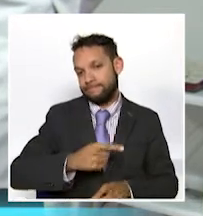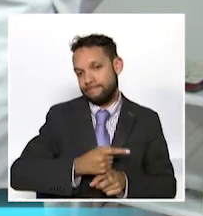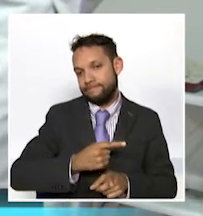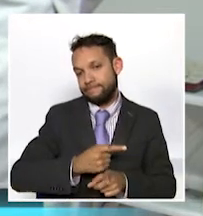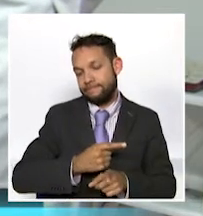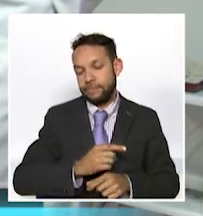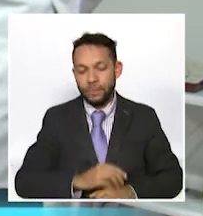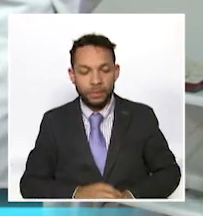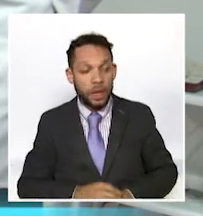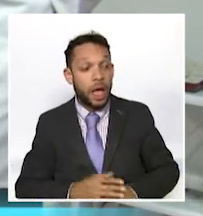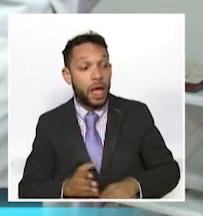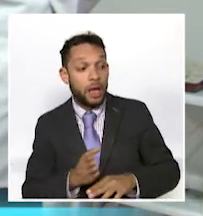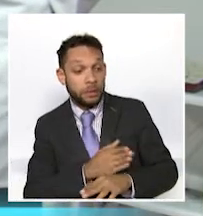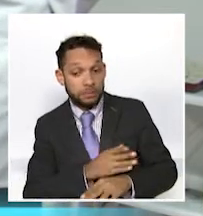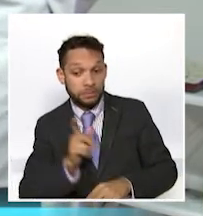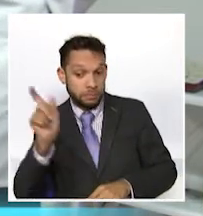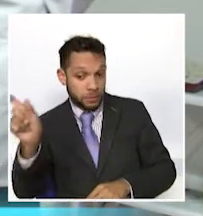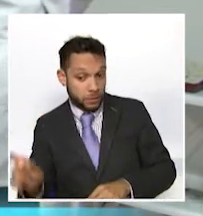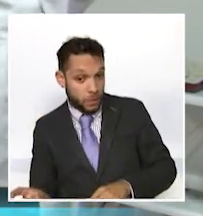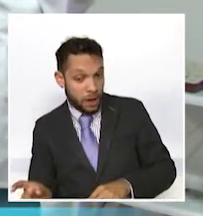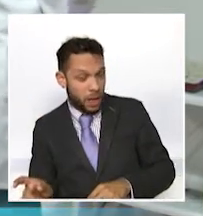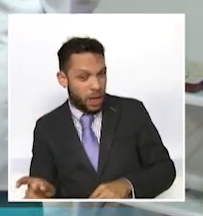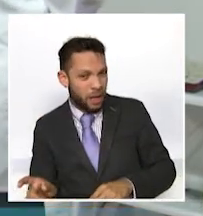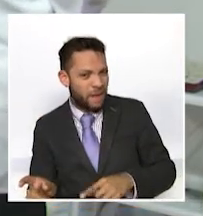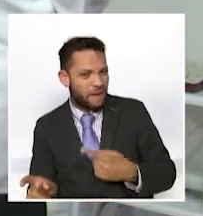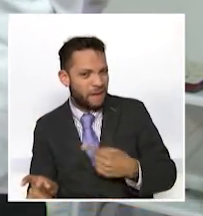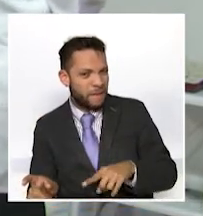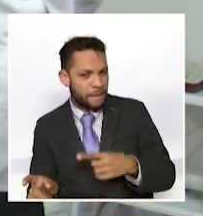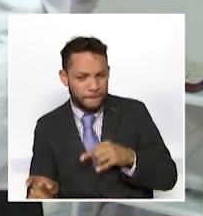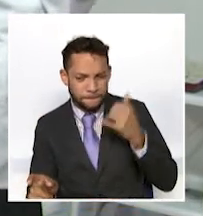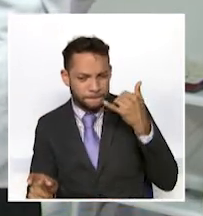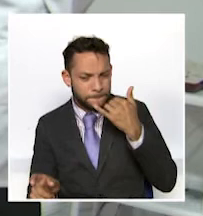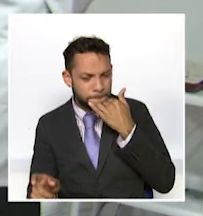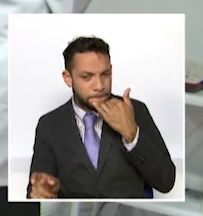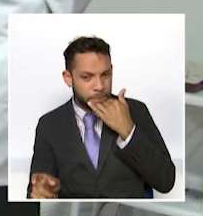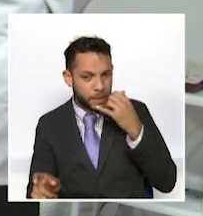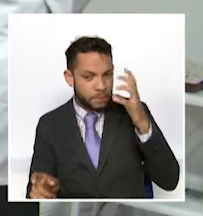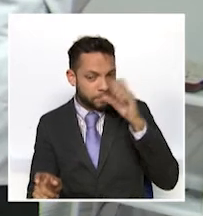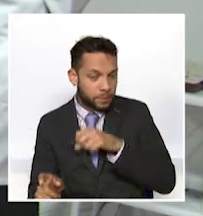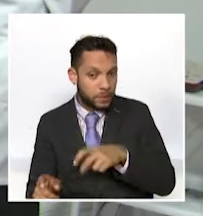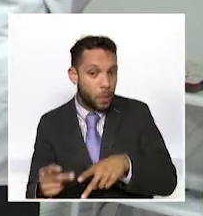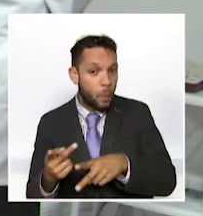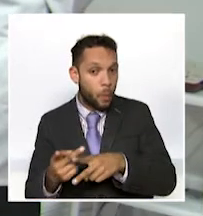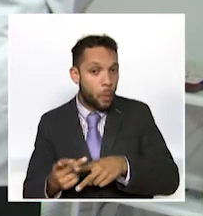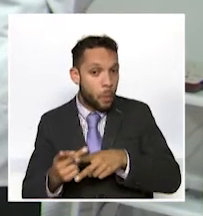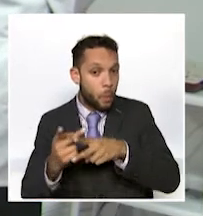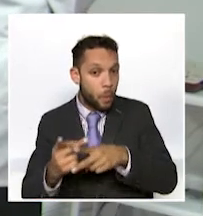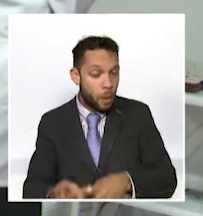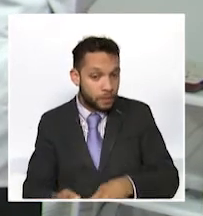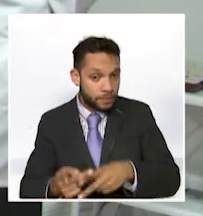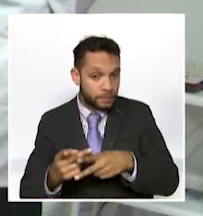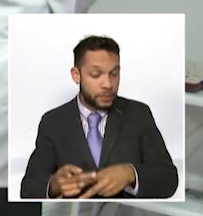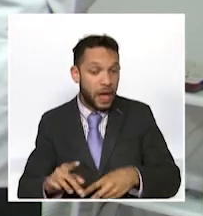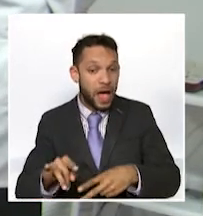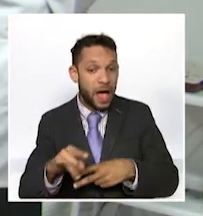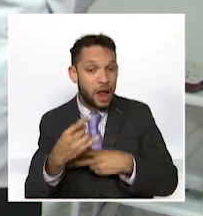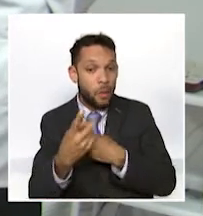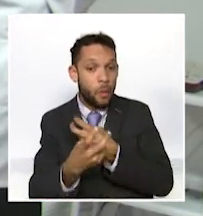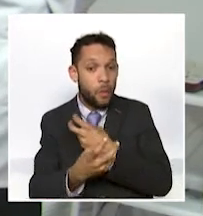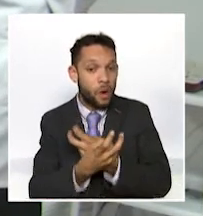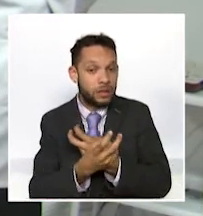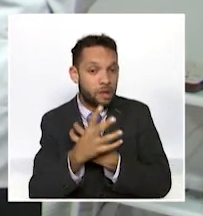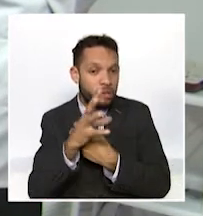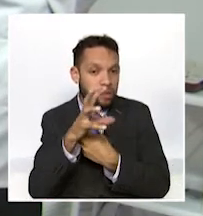una cosa. Pacientes con los que hay que tener bastante precaución, pacientes con osteoporosis avanzada. Ese